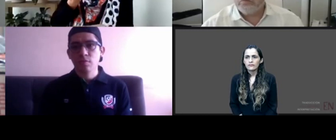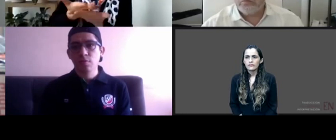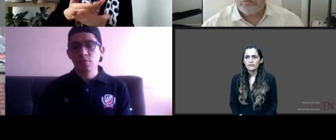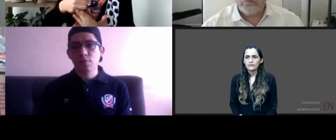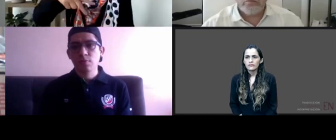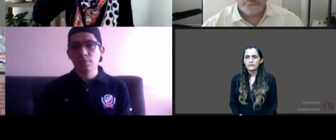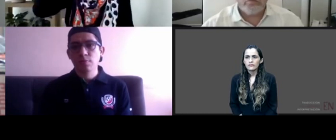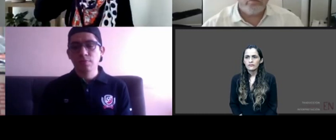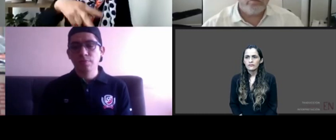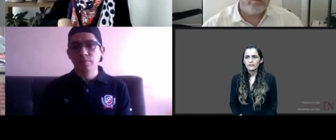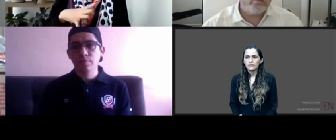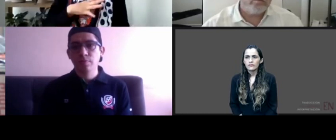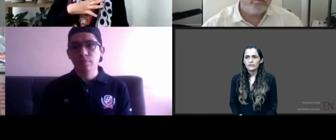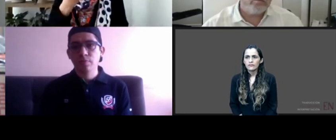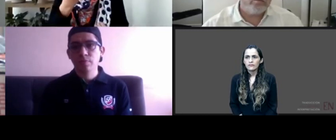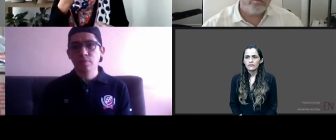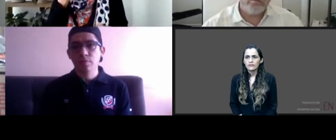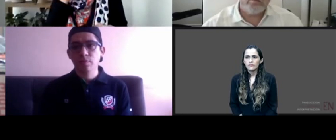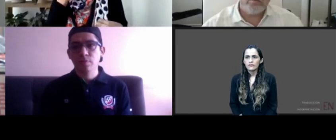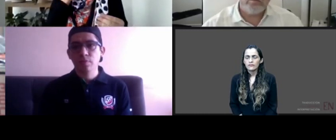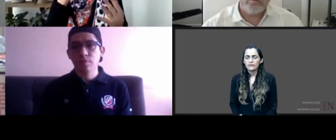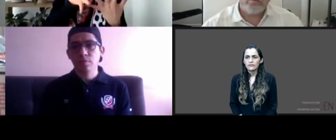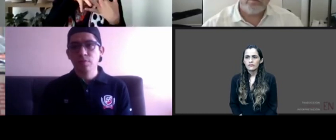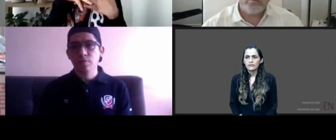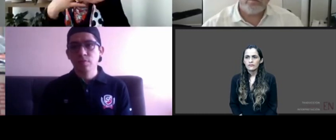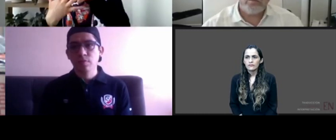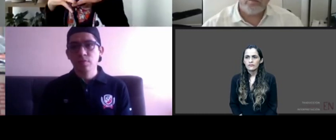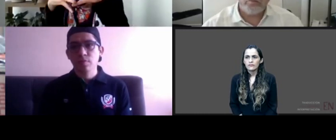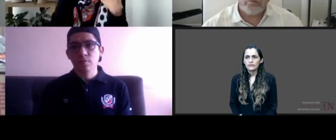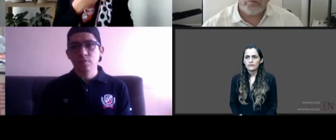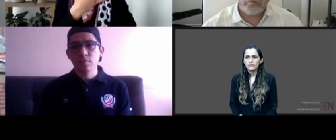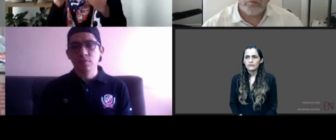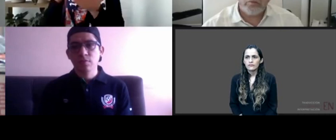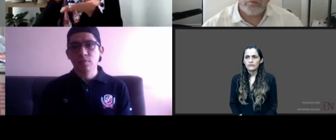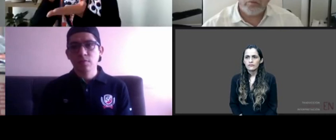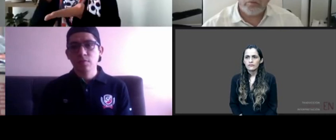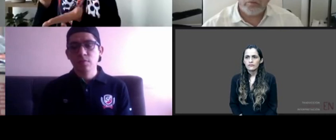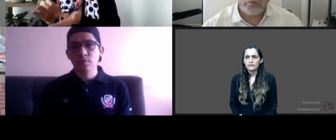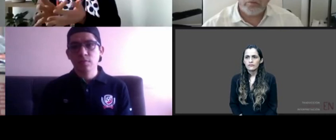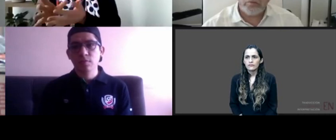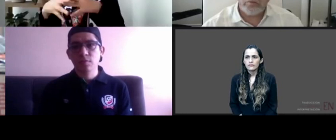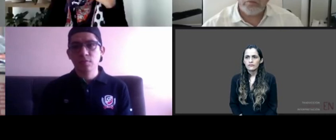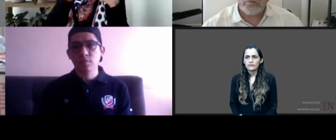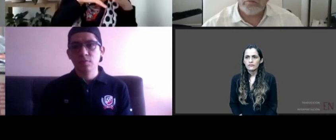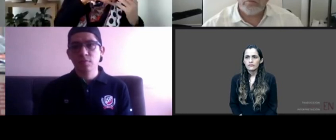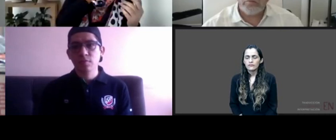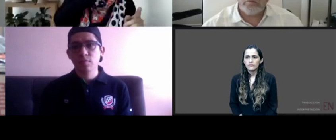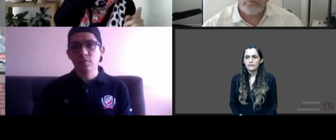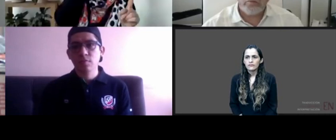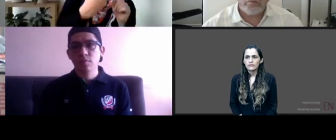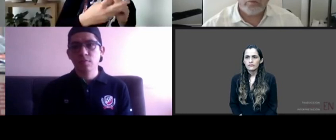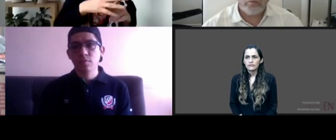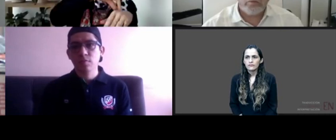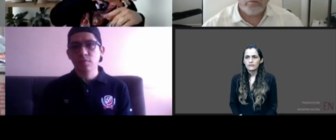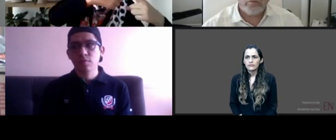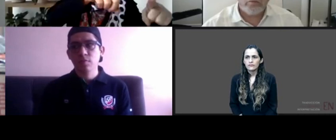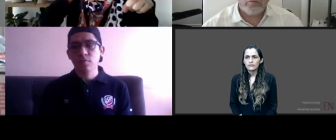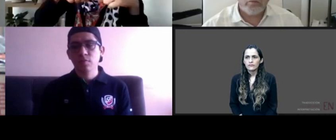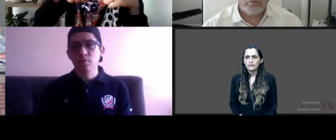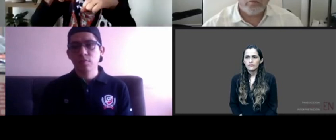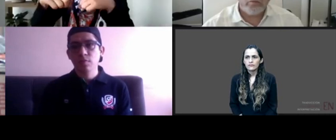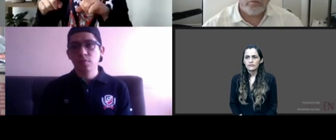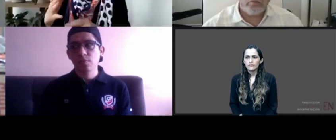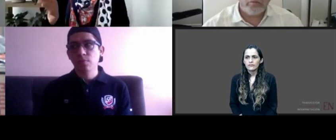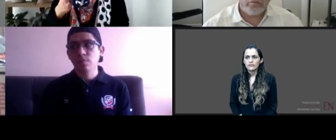¿no?, información sobre la lengua de señas, sobre la identidad, sobre la comunidad de sordos como una comunidad